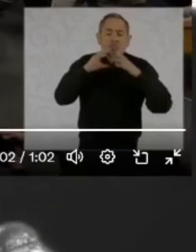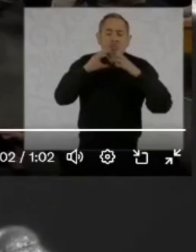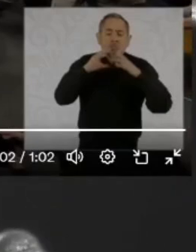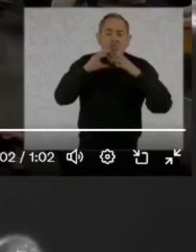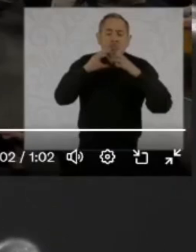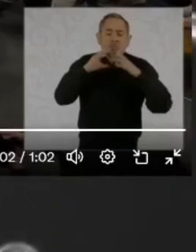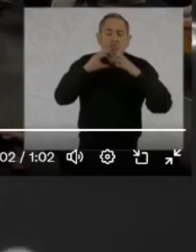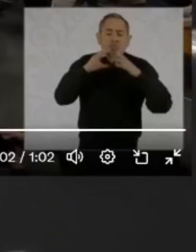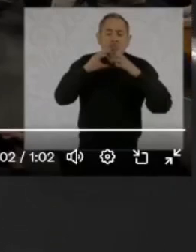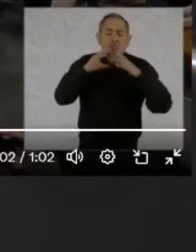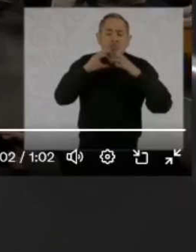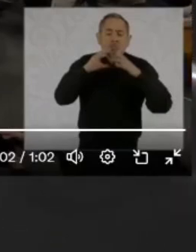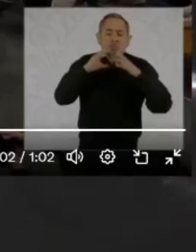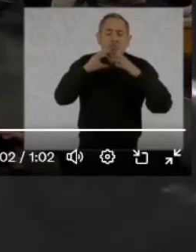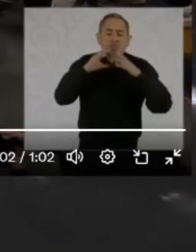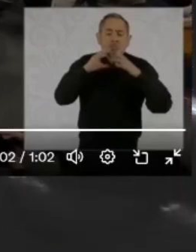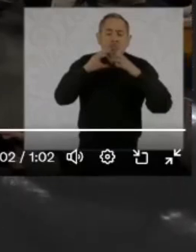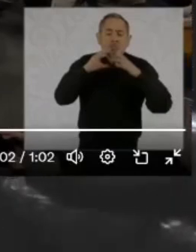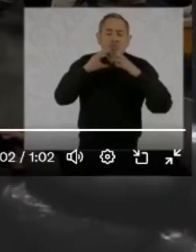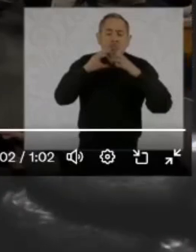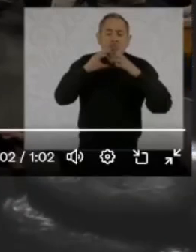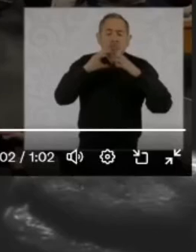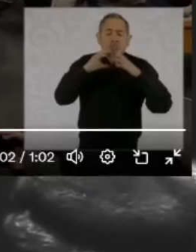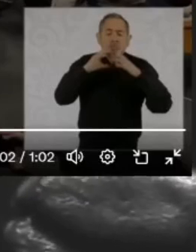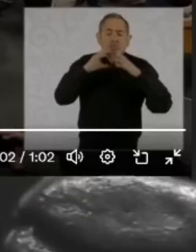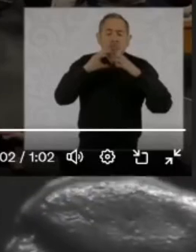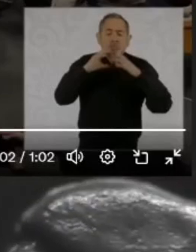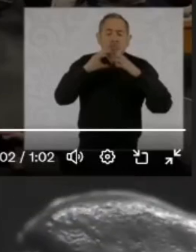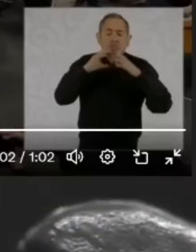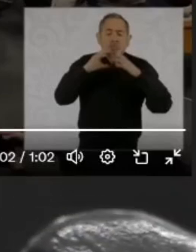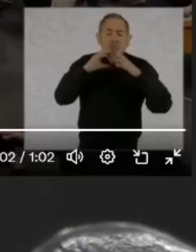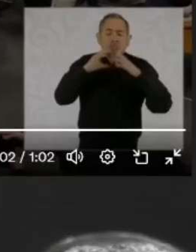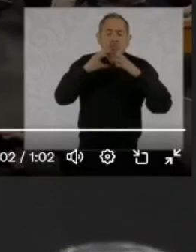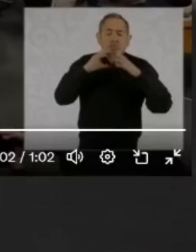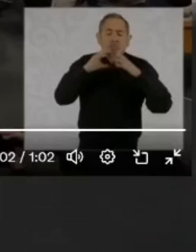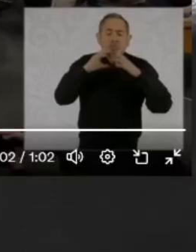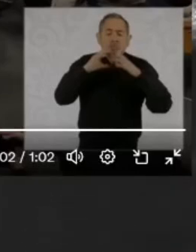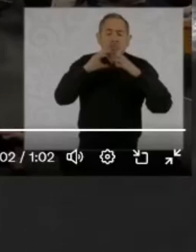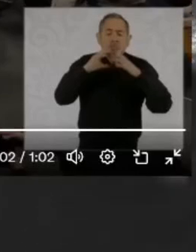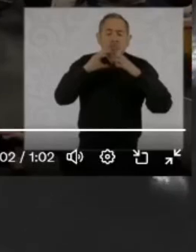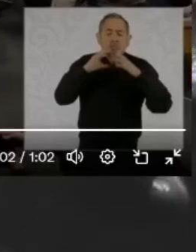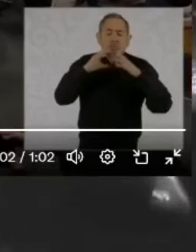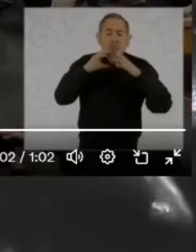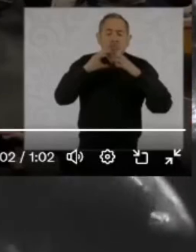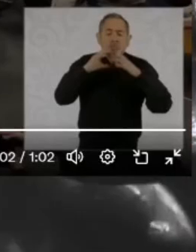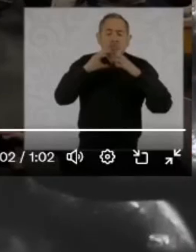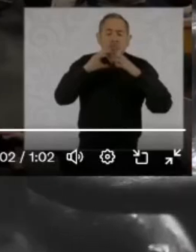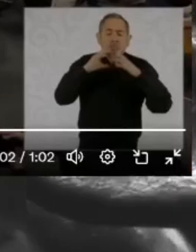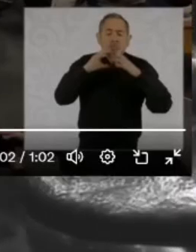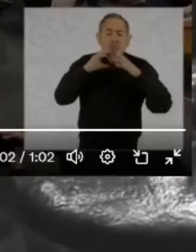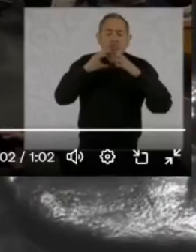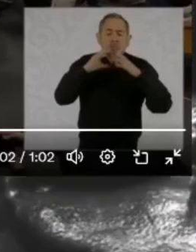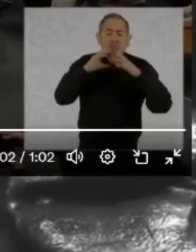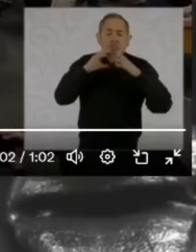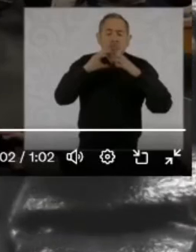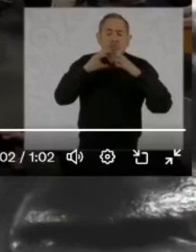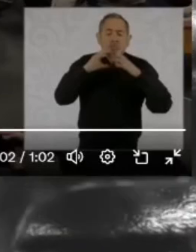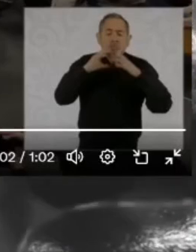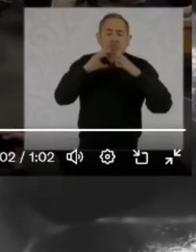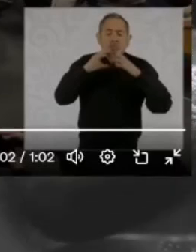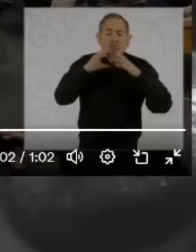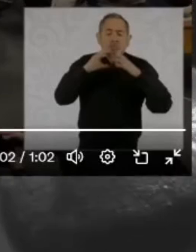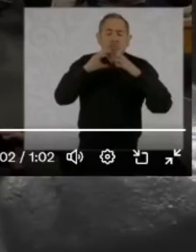hacia Xochimilco, que muy pocos conocen, y puedes llegar a Xochimilco mucho más rápido, más si